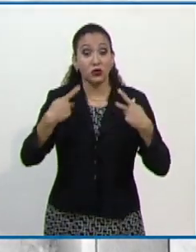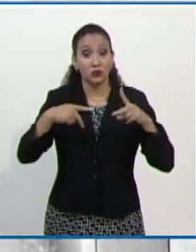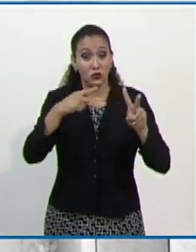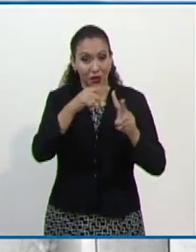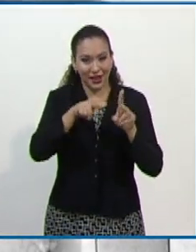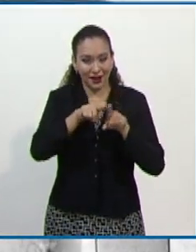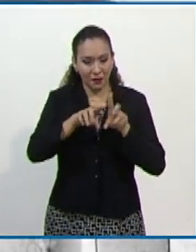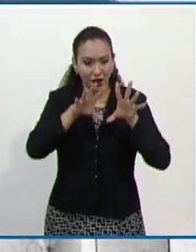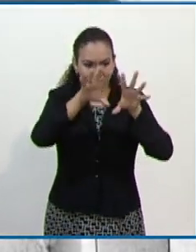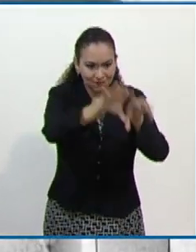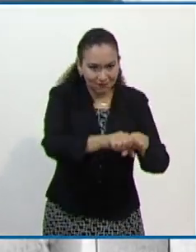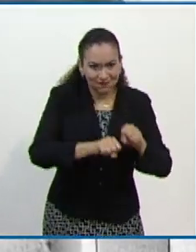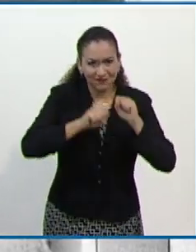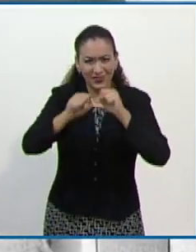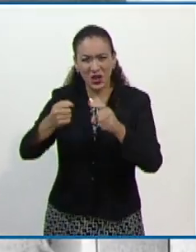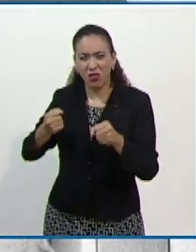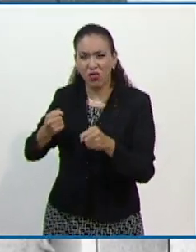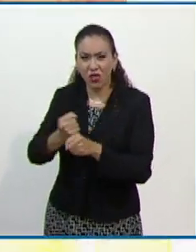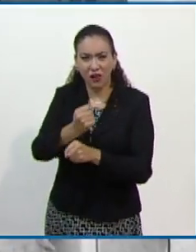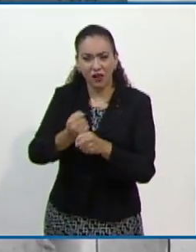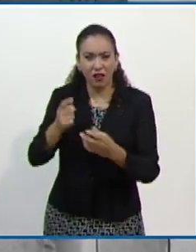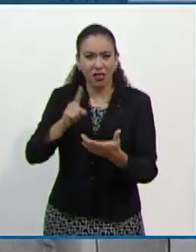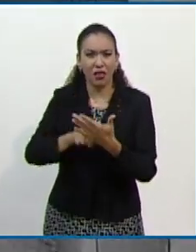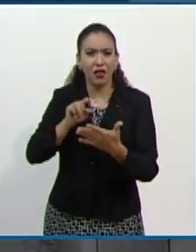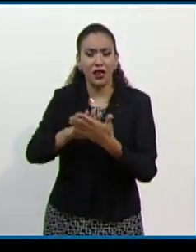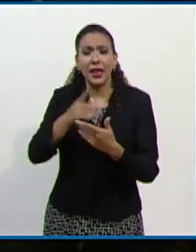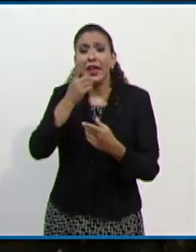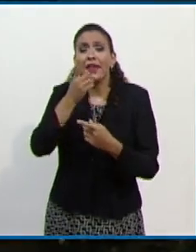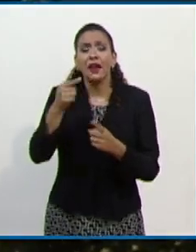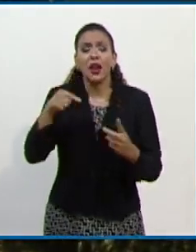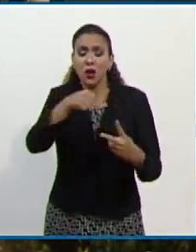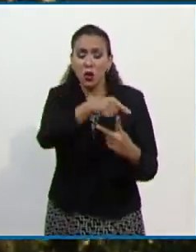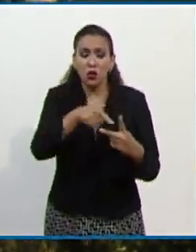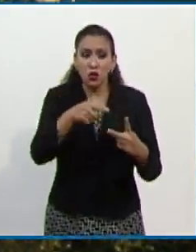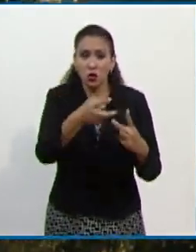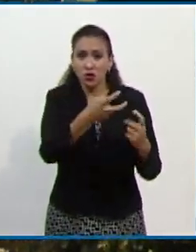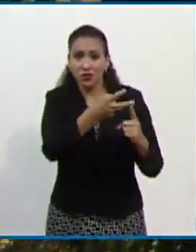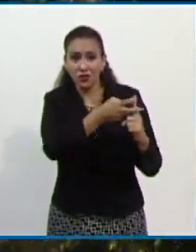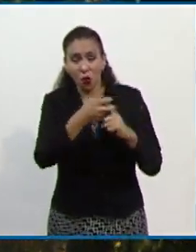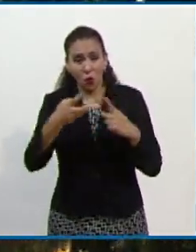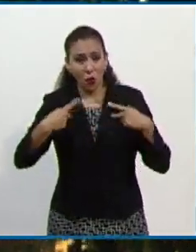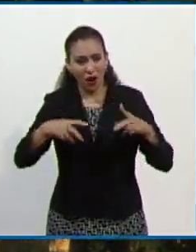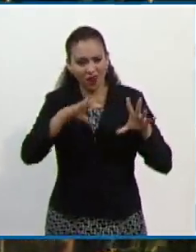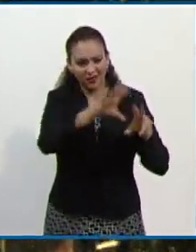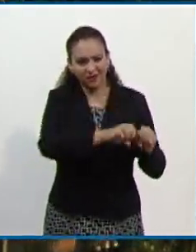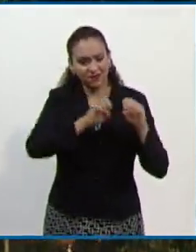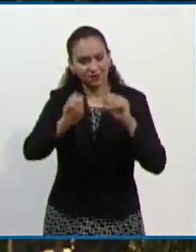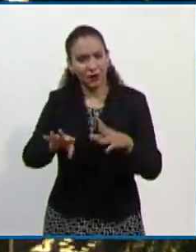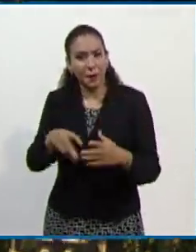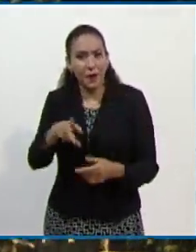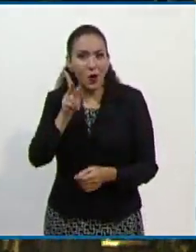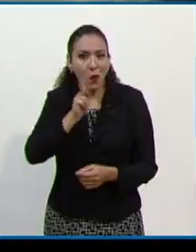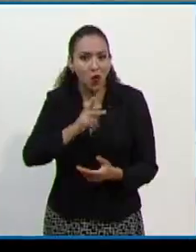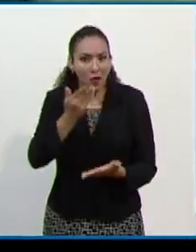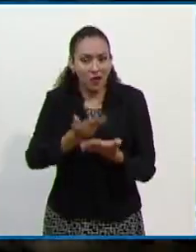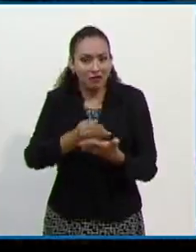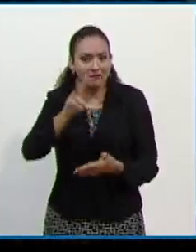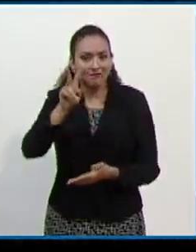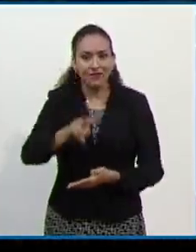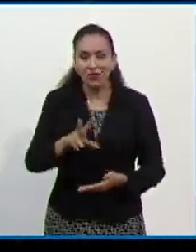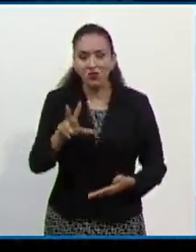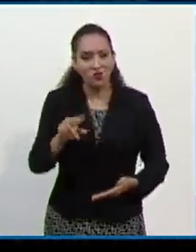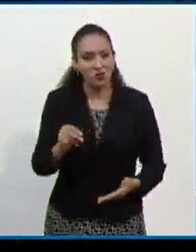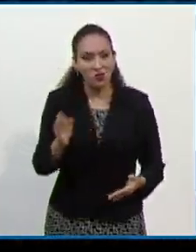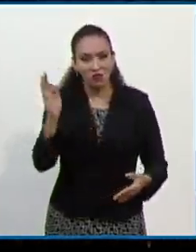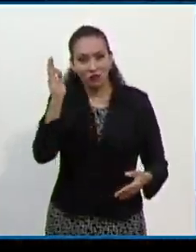acusados con pruebas falsas de pertenecer a una banda de secuestradores. En este contexto, la directora de la Defensoría Pública destacó el